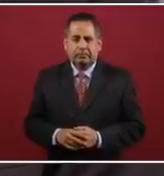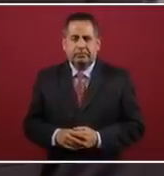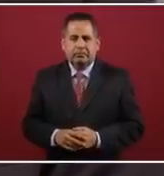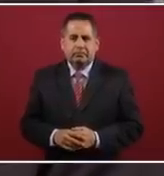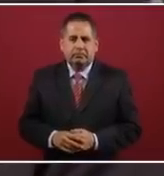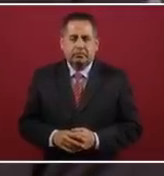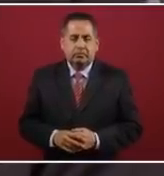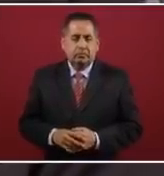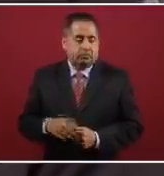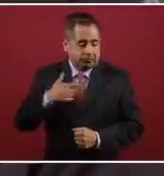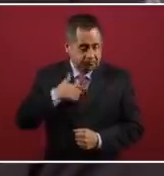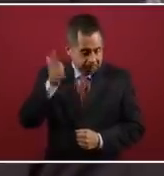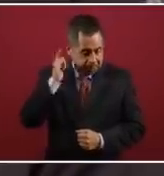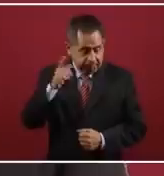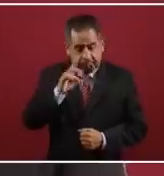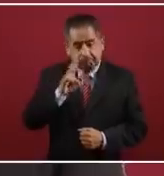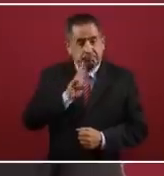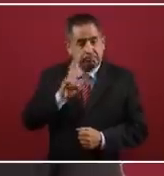Yo espero que